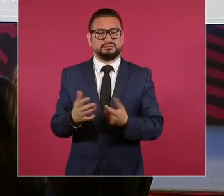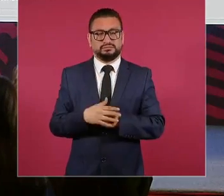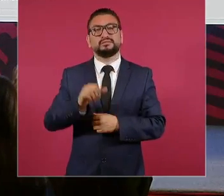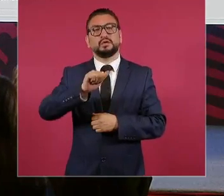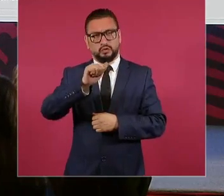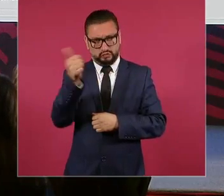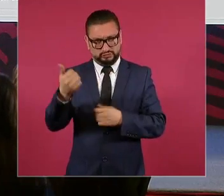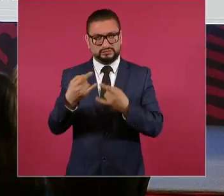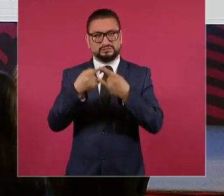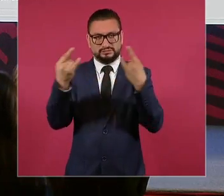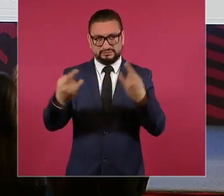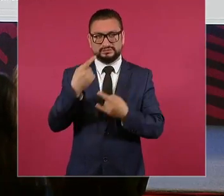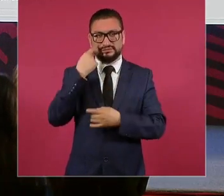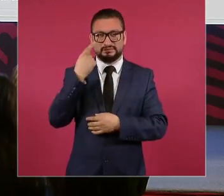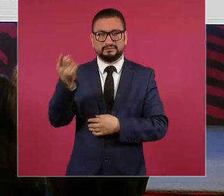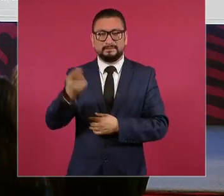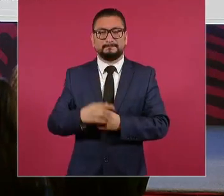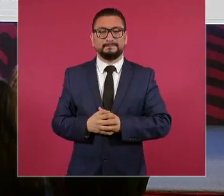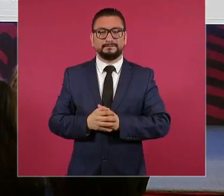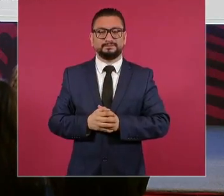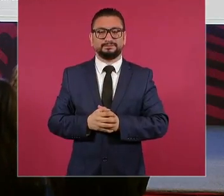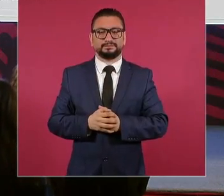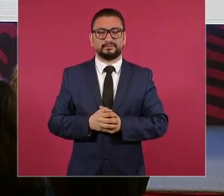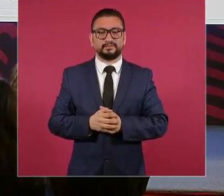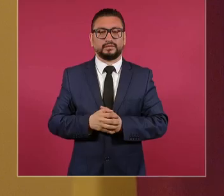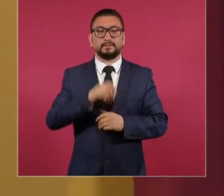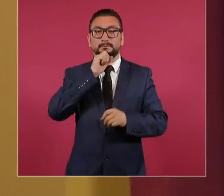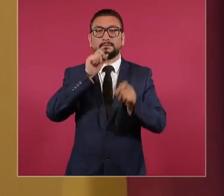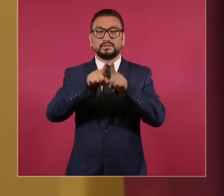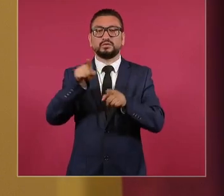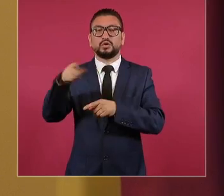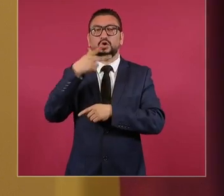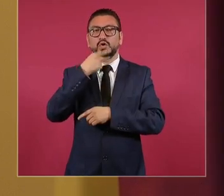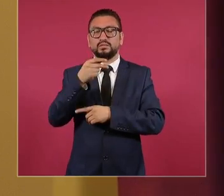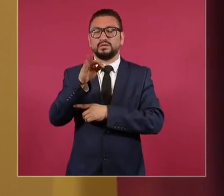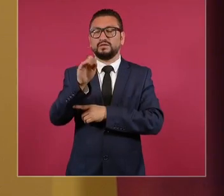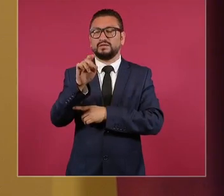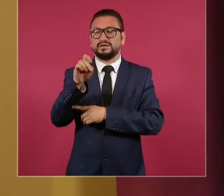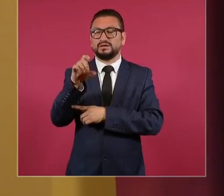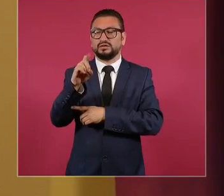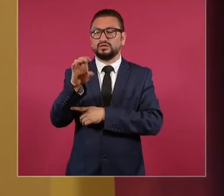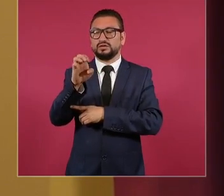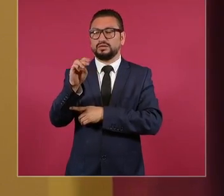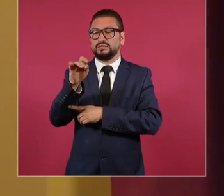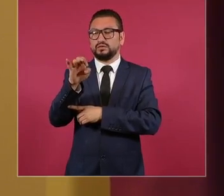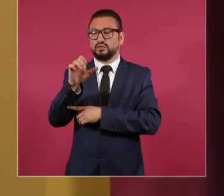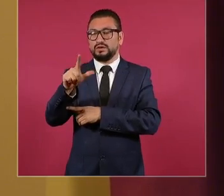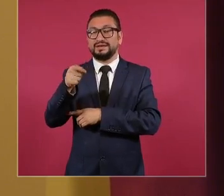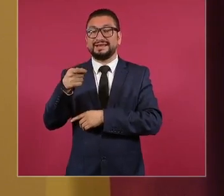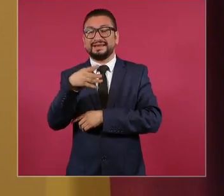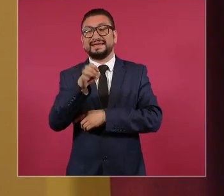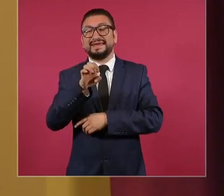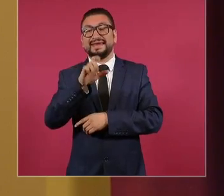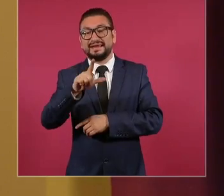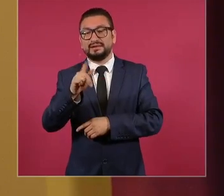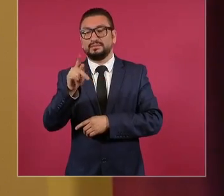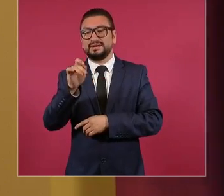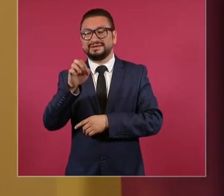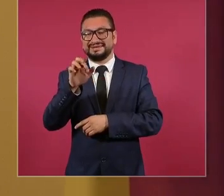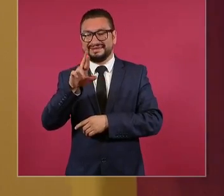También al delincuente Fernando Emanuel, alias El Panter, que